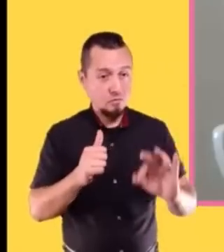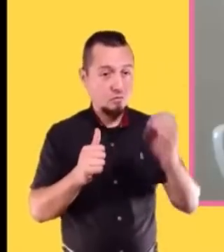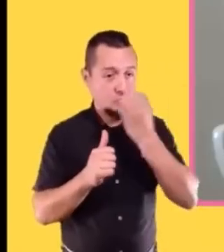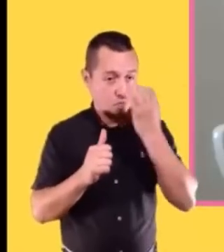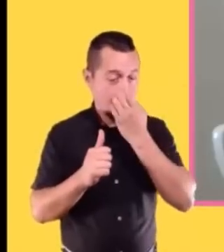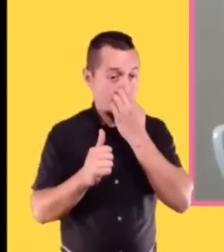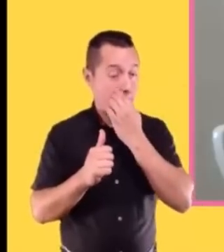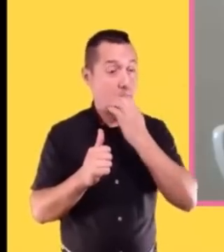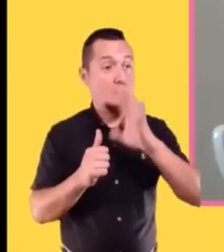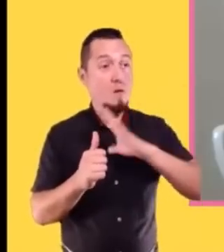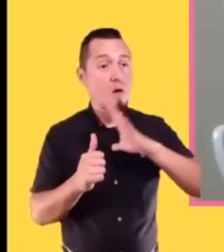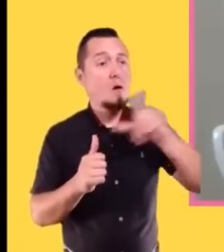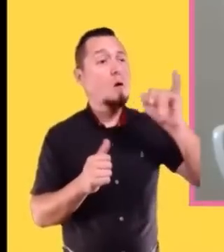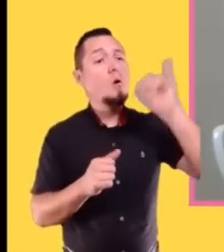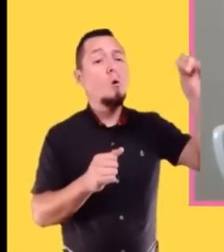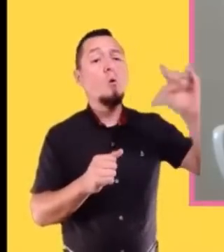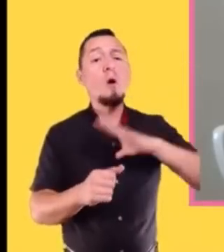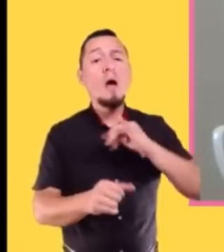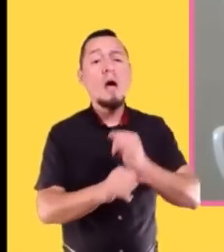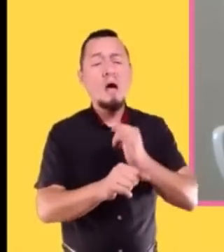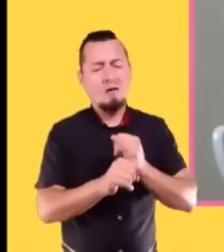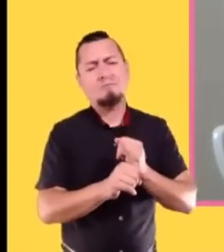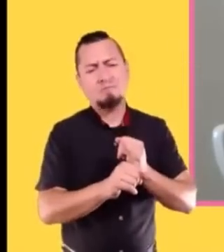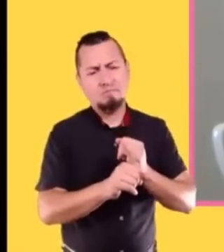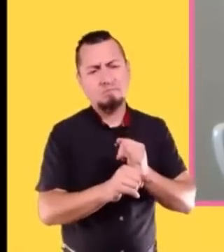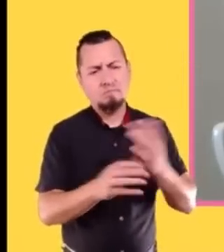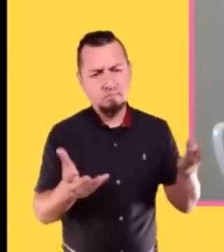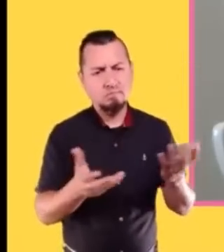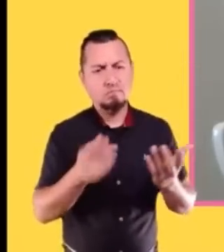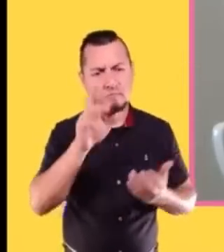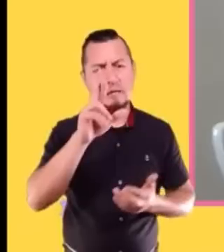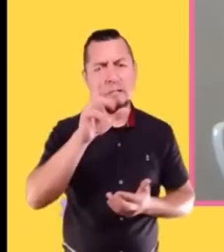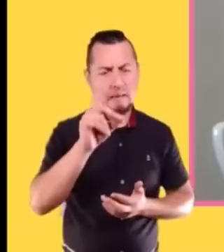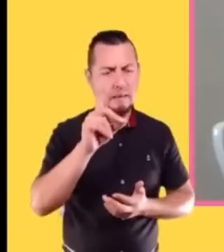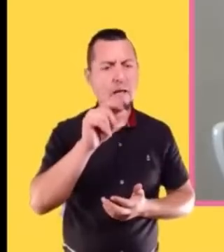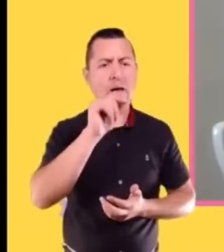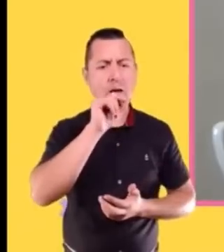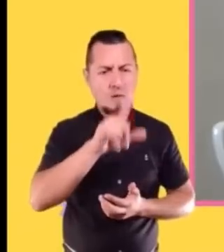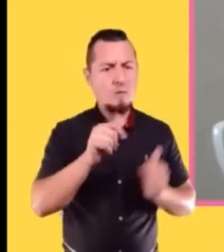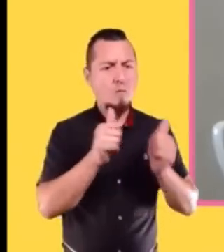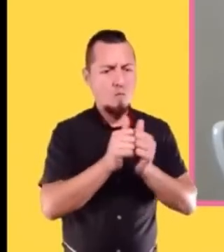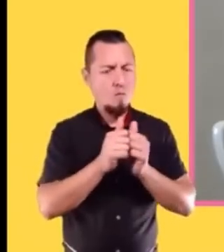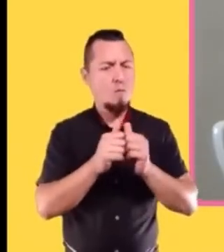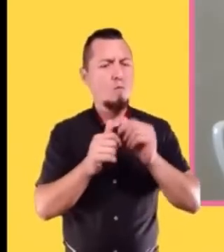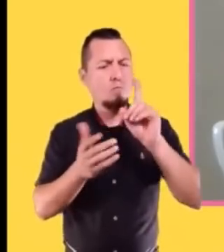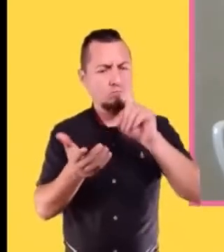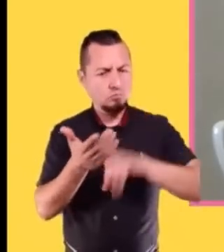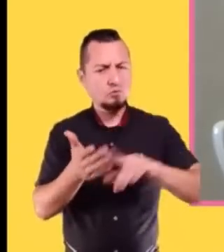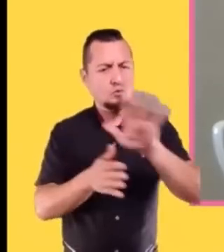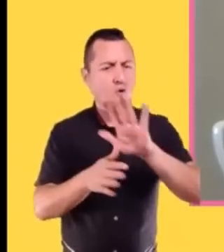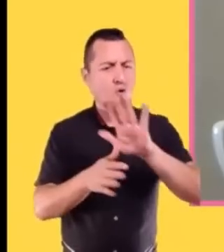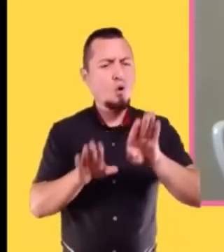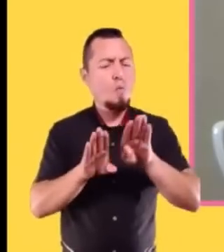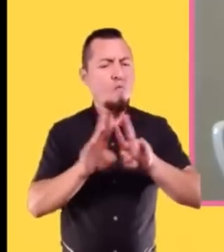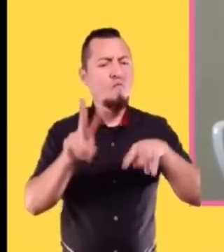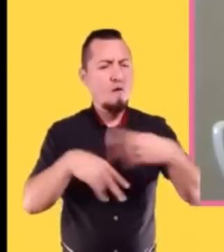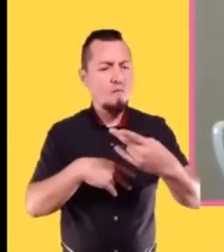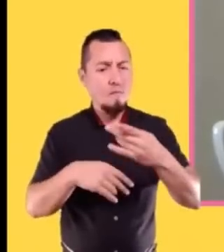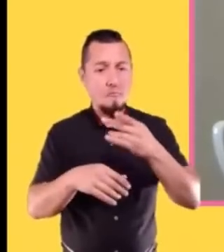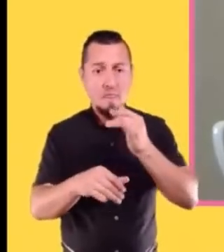Tenemos, no voy a hablar hoy de la Red Jalisco, con mucho gusto, si quieren les presentamos un corte de cómo vamos, pero